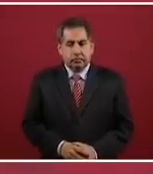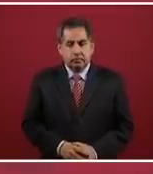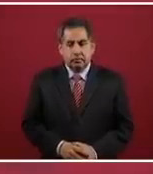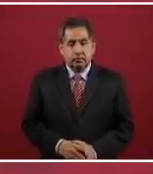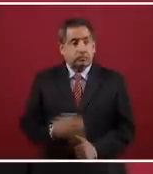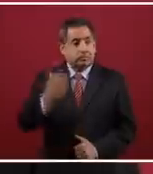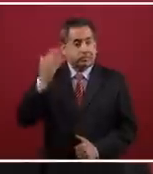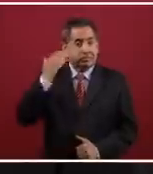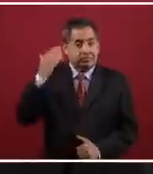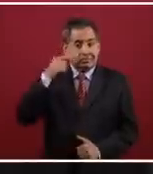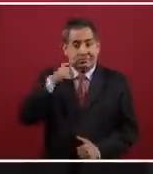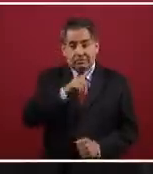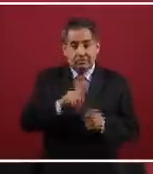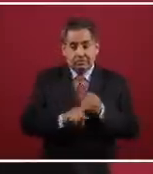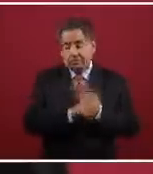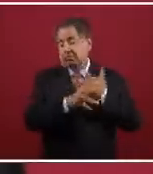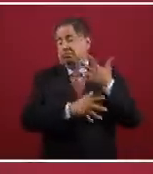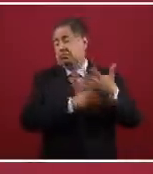los han metido